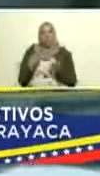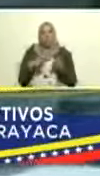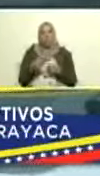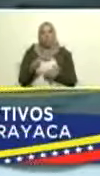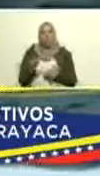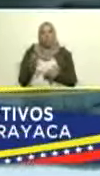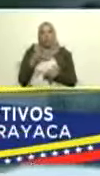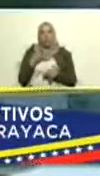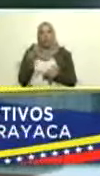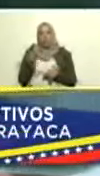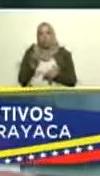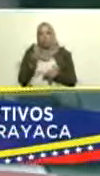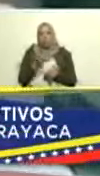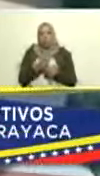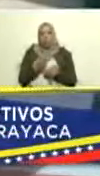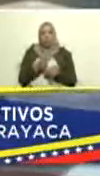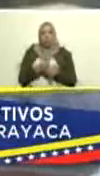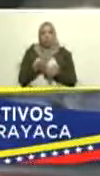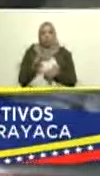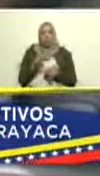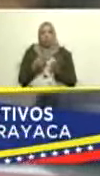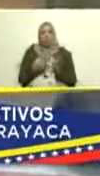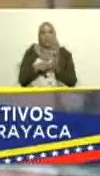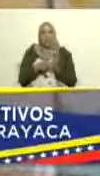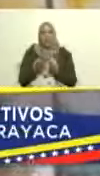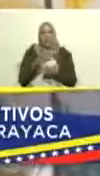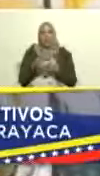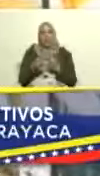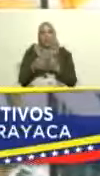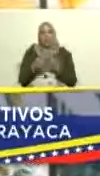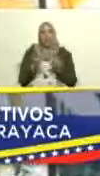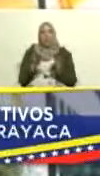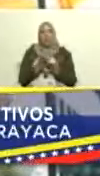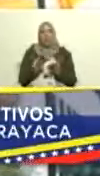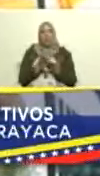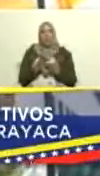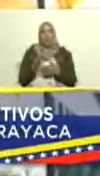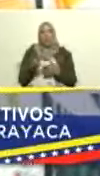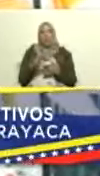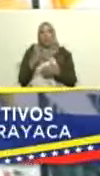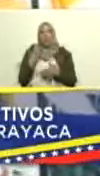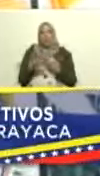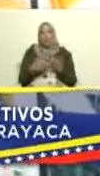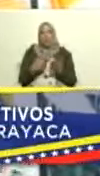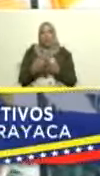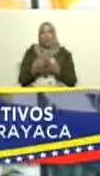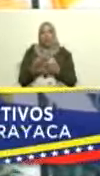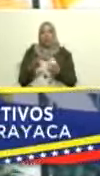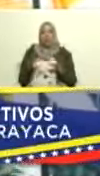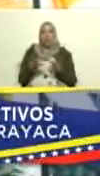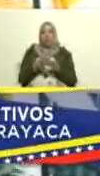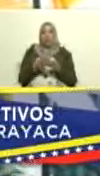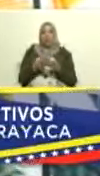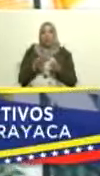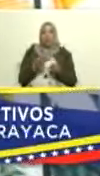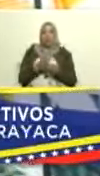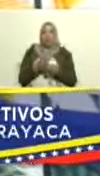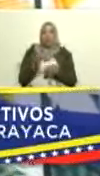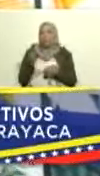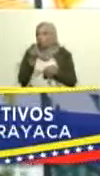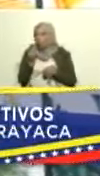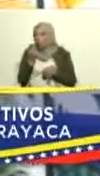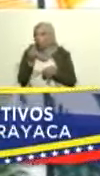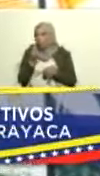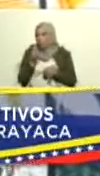Campo Soberano, el INN, las escuelas, para así también llevar a las mesas de cada uno de los venezolanos